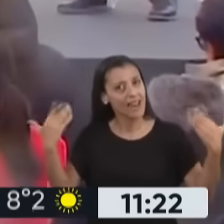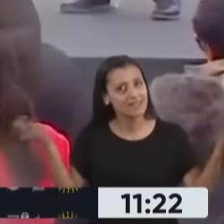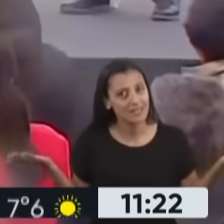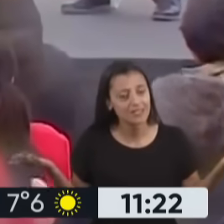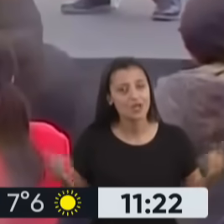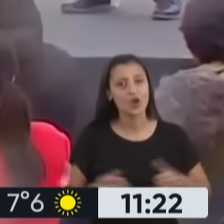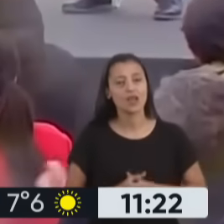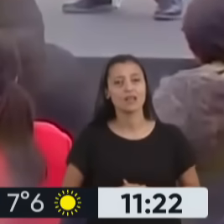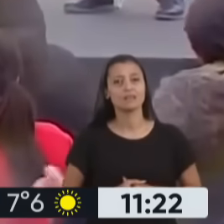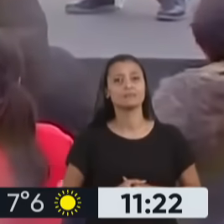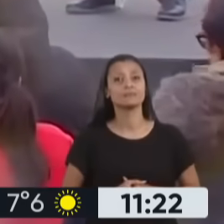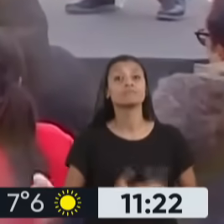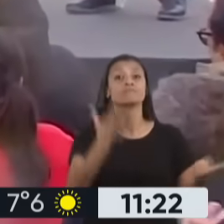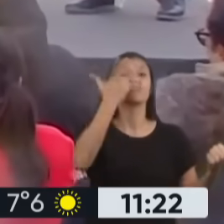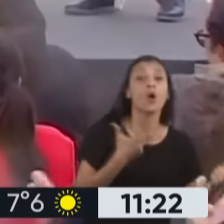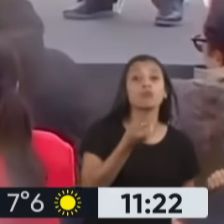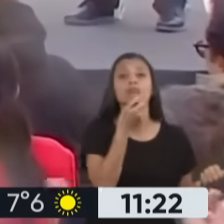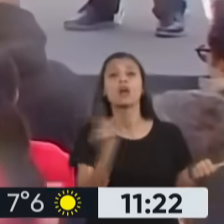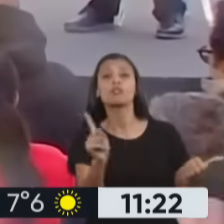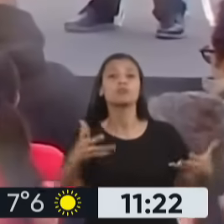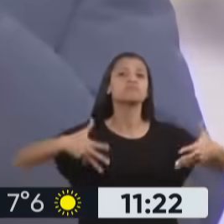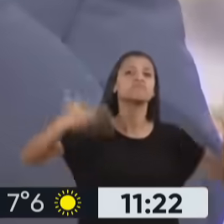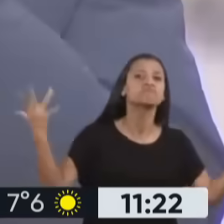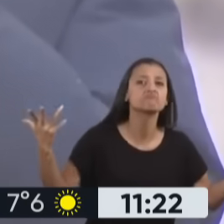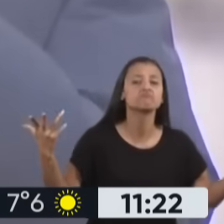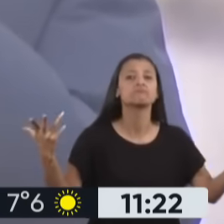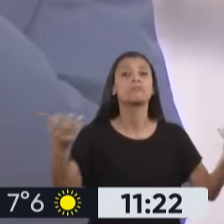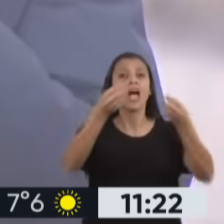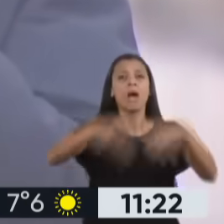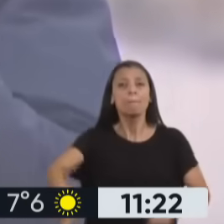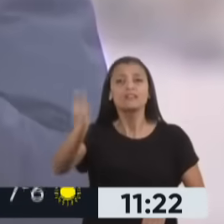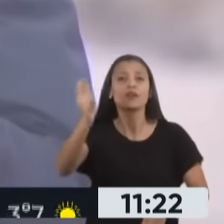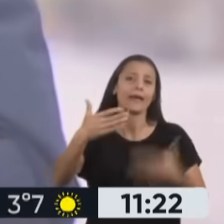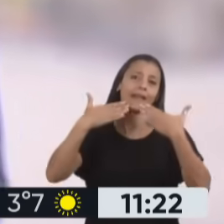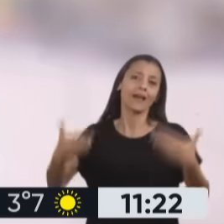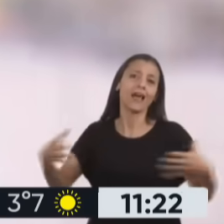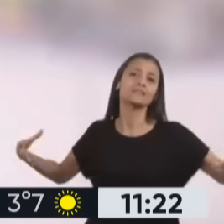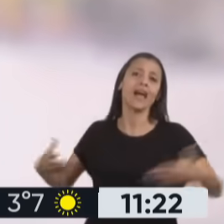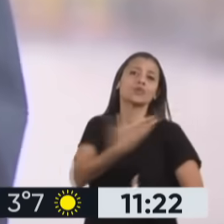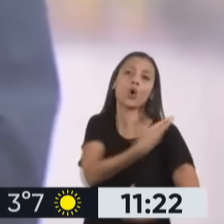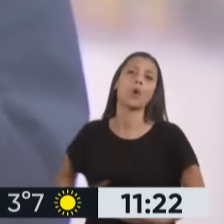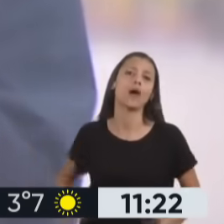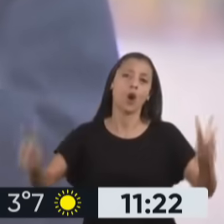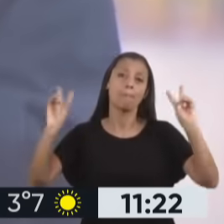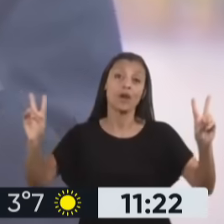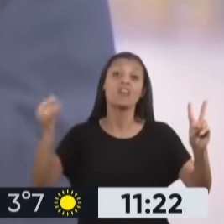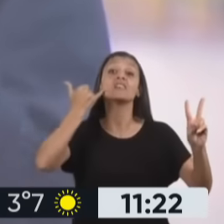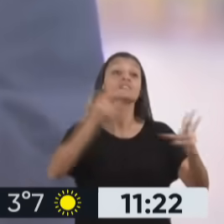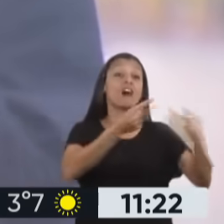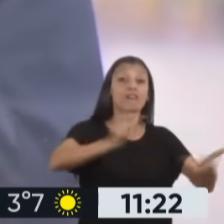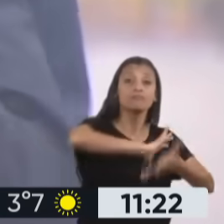Felicitaciones. Les guste o no les guste, lo empezó un gobierno peronista, lo termina un